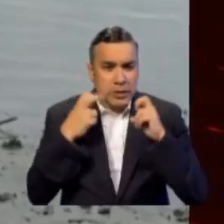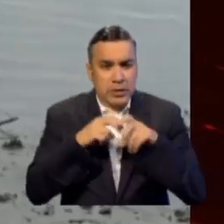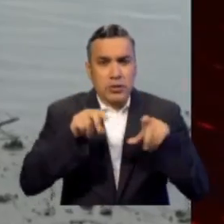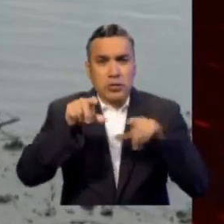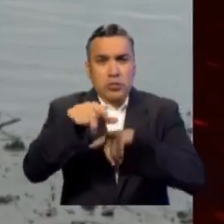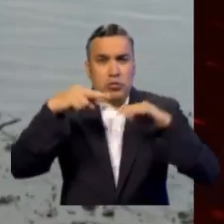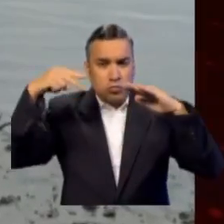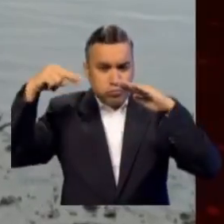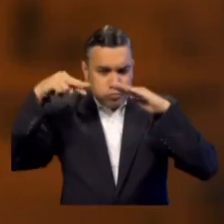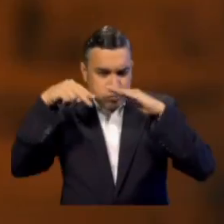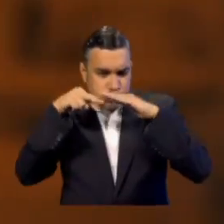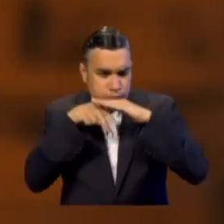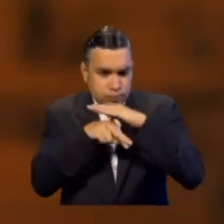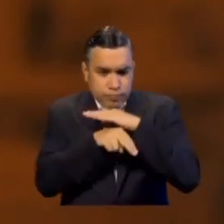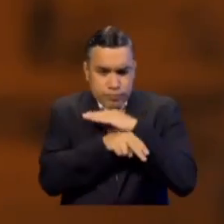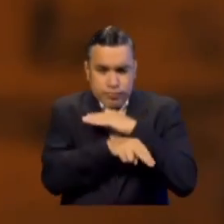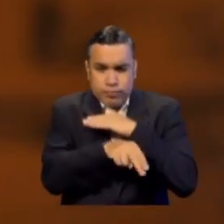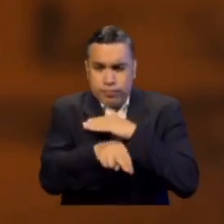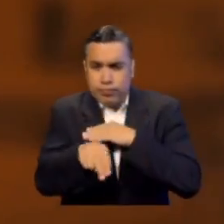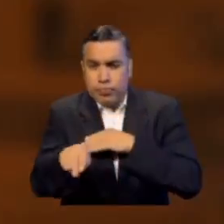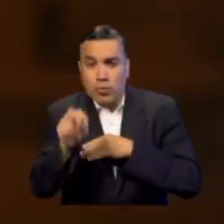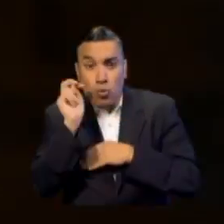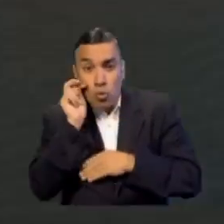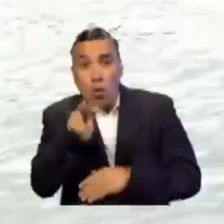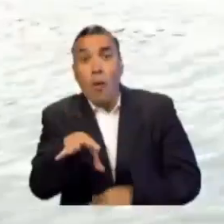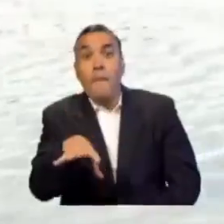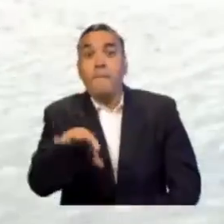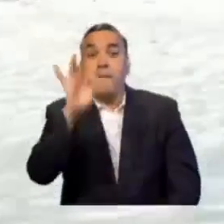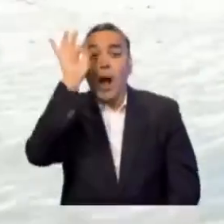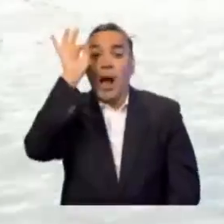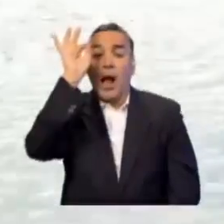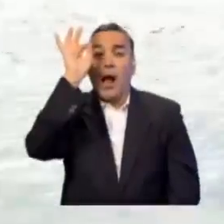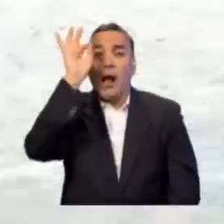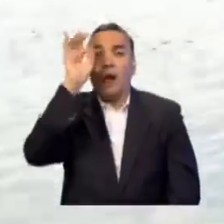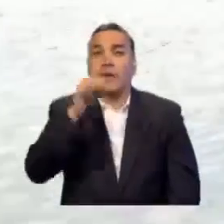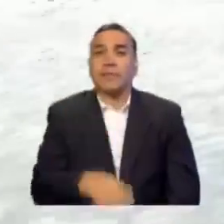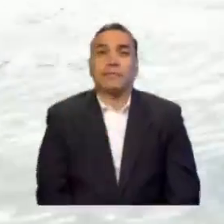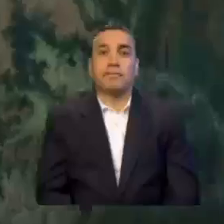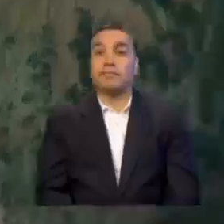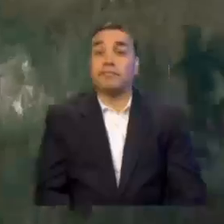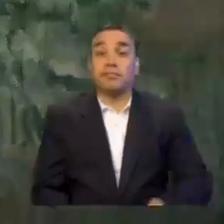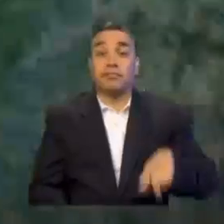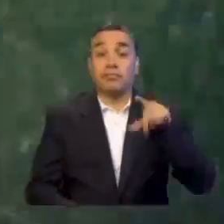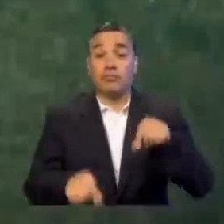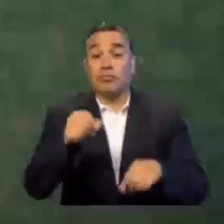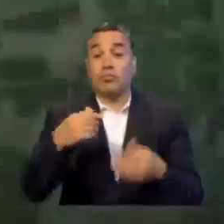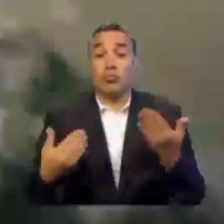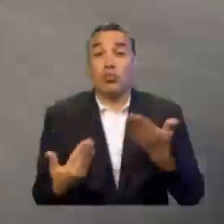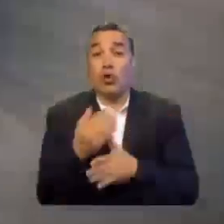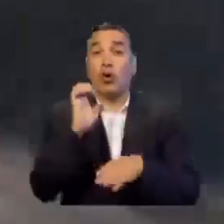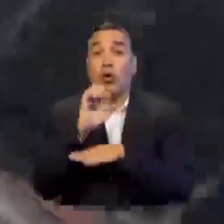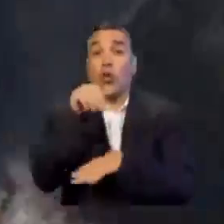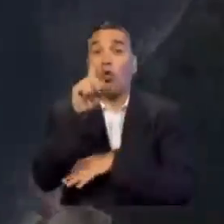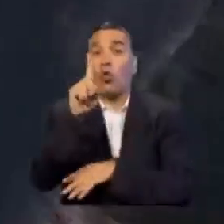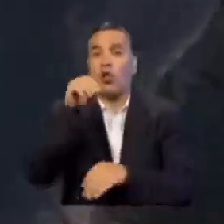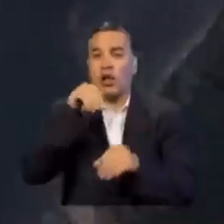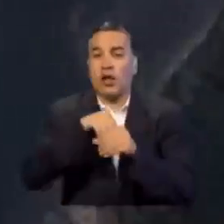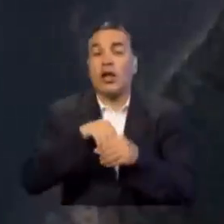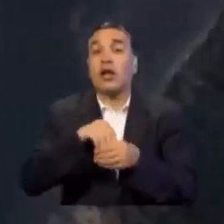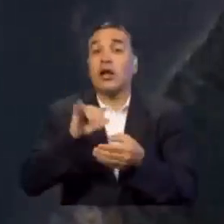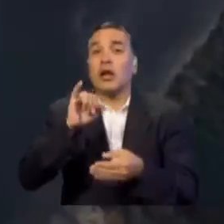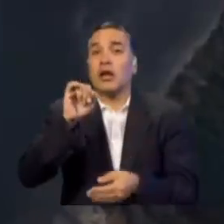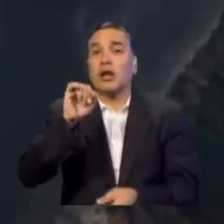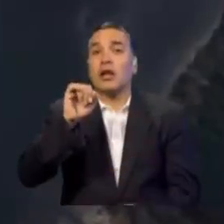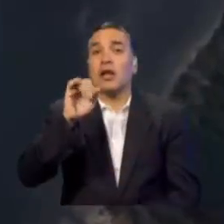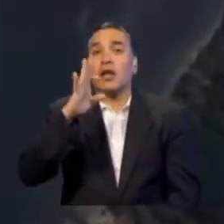sector, localizaron aparentemente dicha arma. El hallazgo se registró en la cooperativa Nuevo Ecuador 1, en la isla